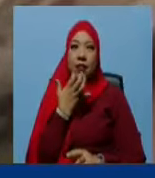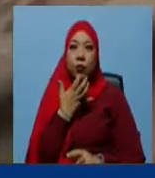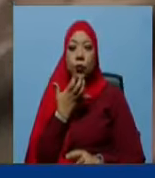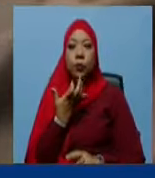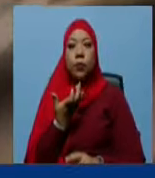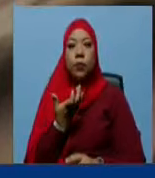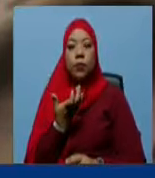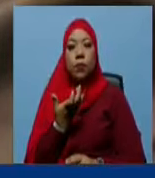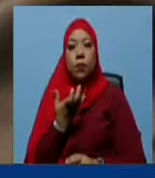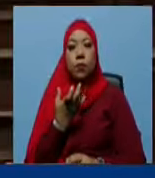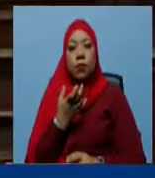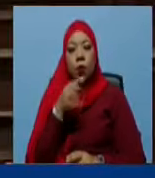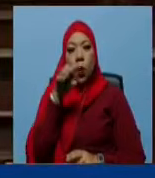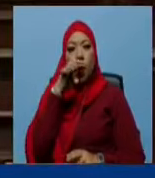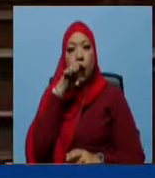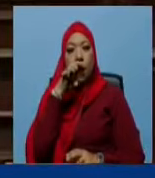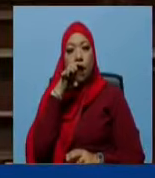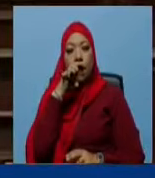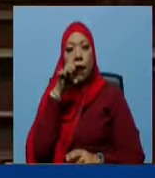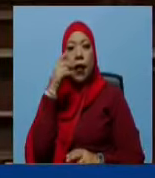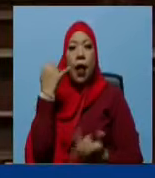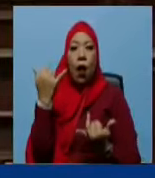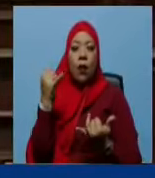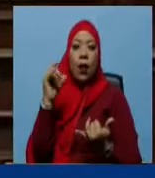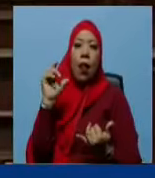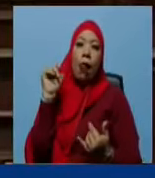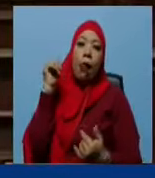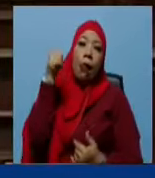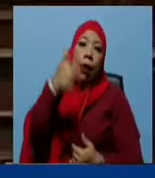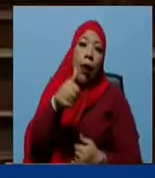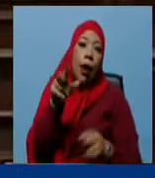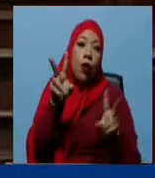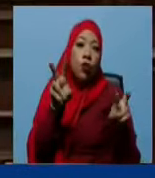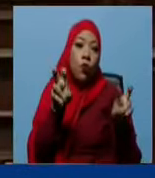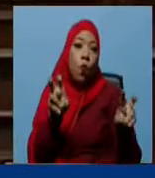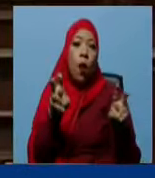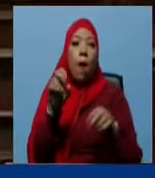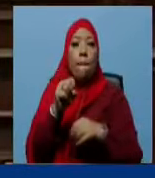Bigote pueden quedarse, pues, porque es la marca del tiempo ahorita. Está de moda.